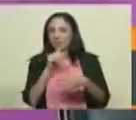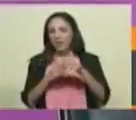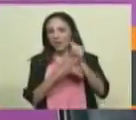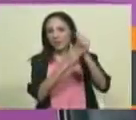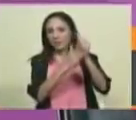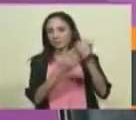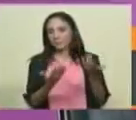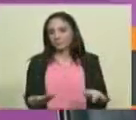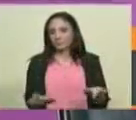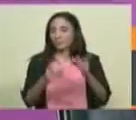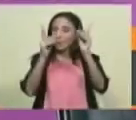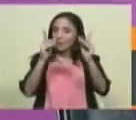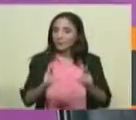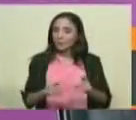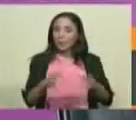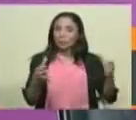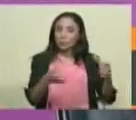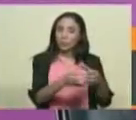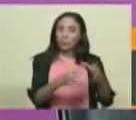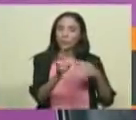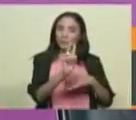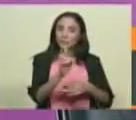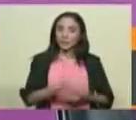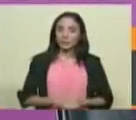Así que les digo, mujeres,